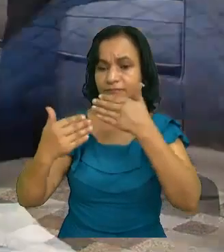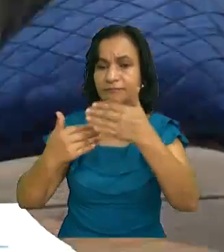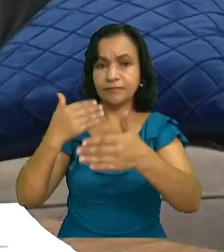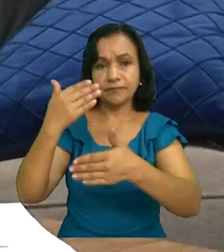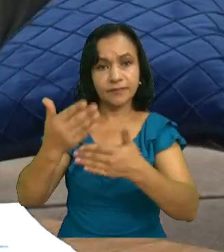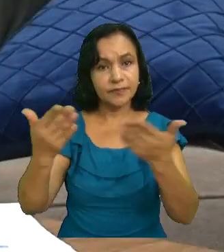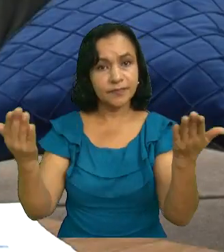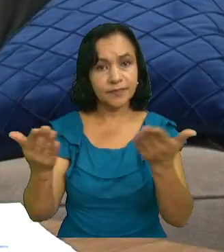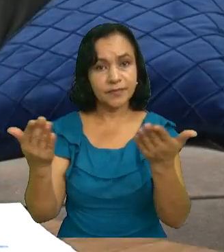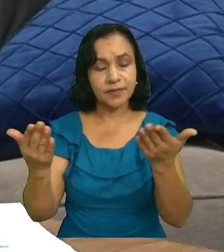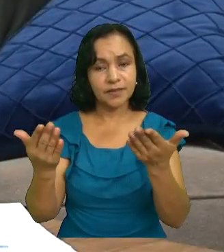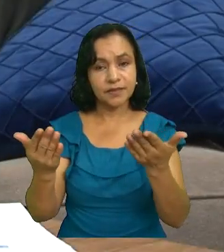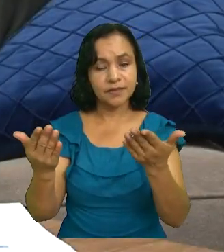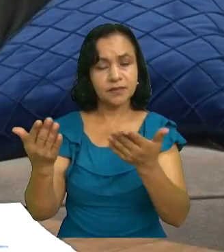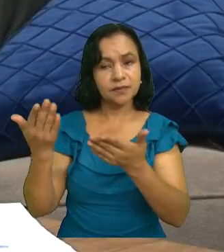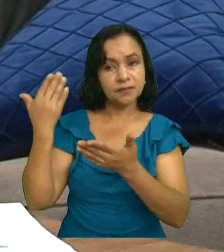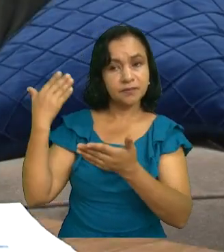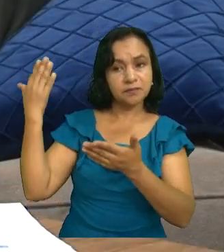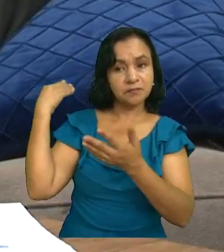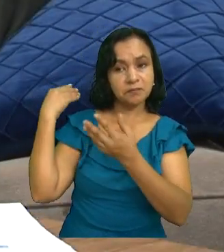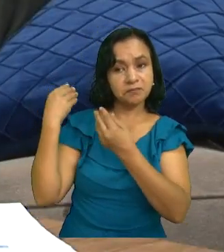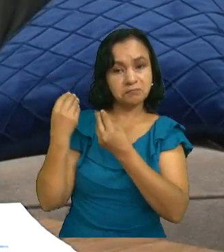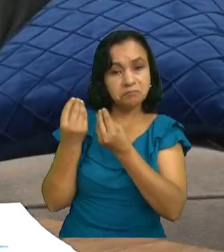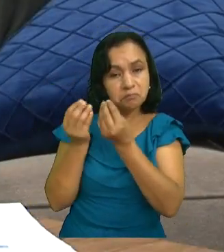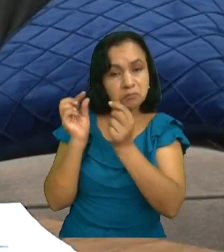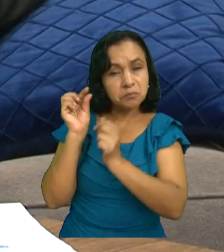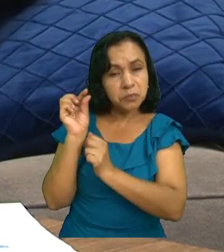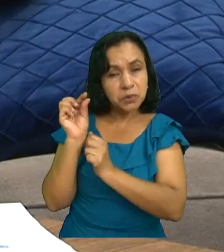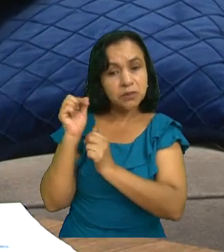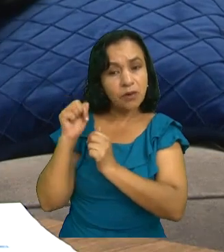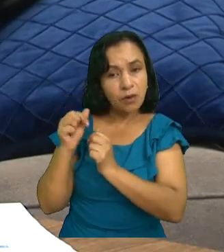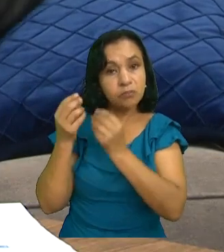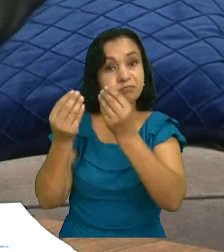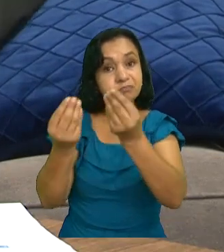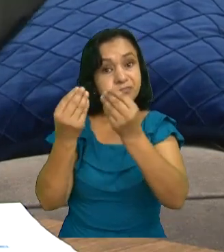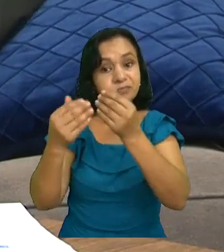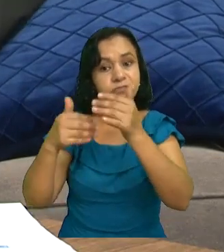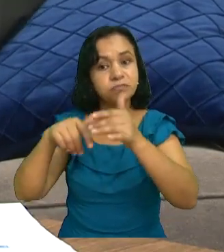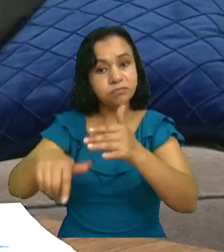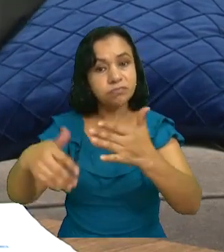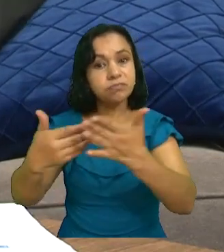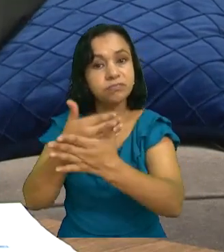de lo poco a lo mucho y de lo más difícil, pues,